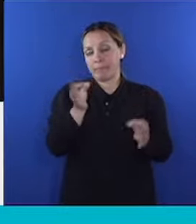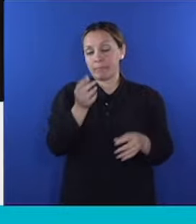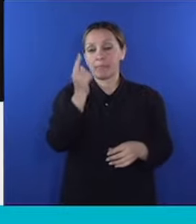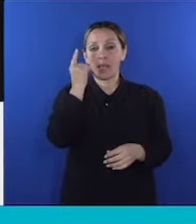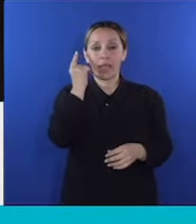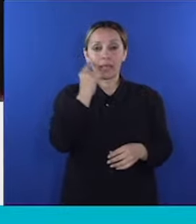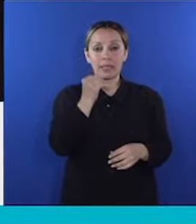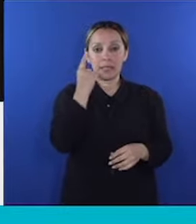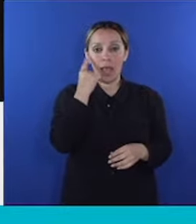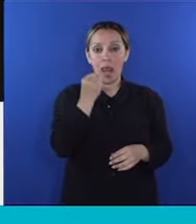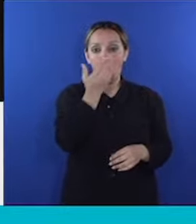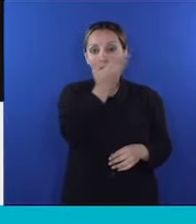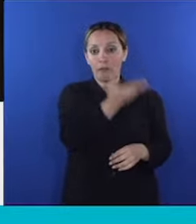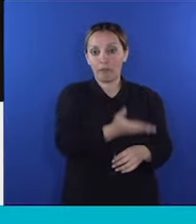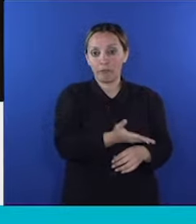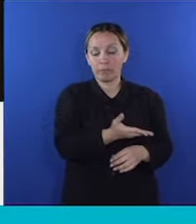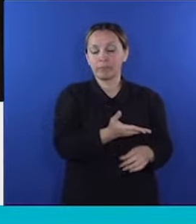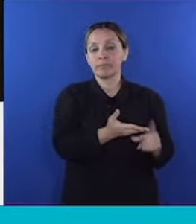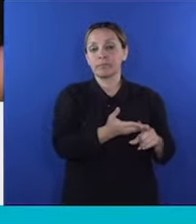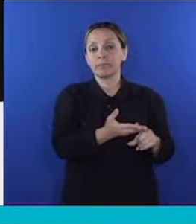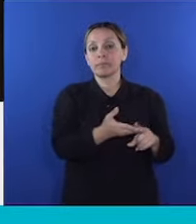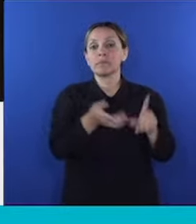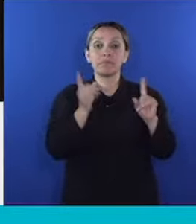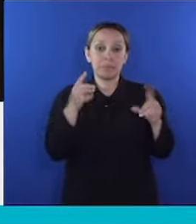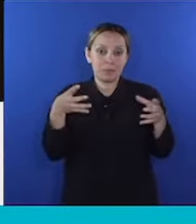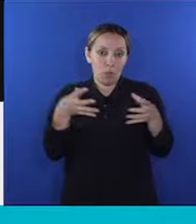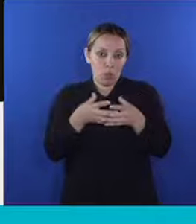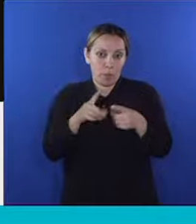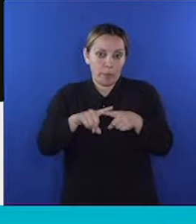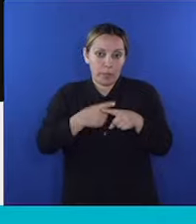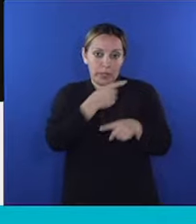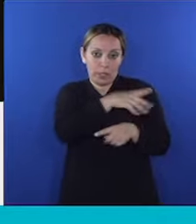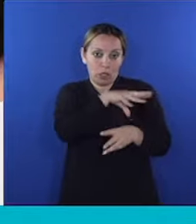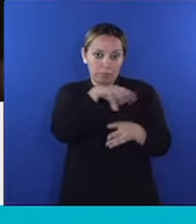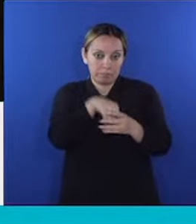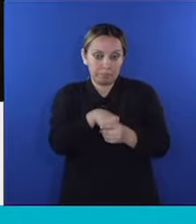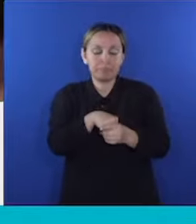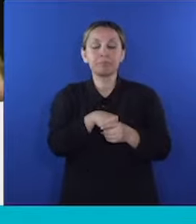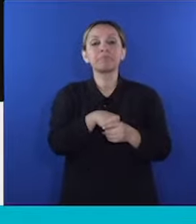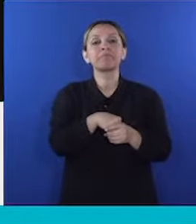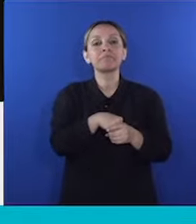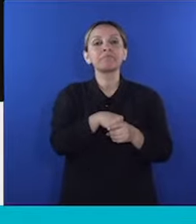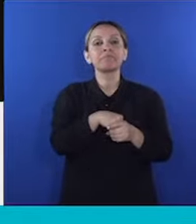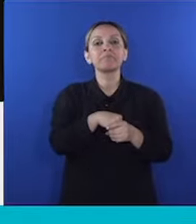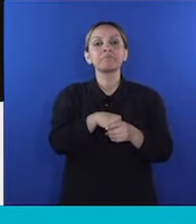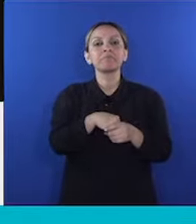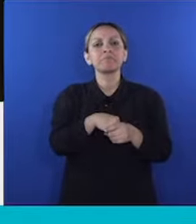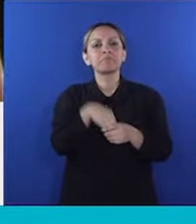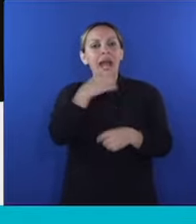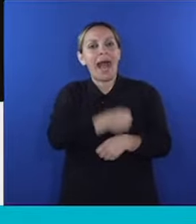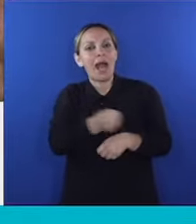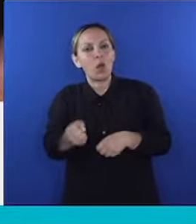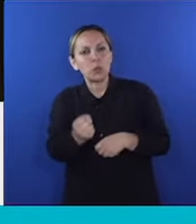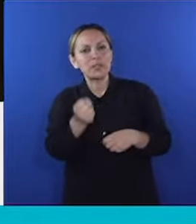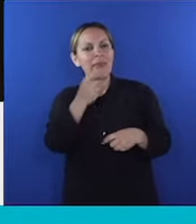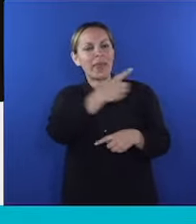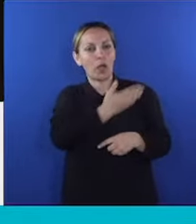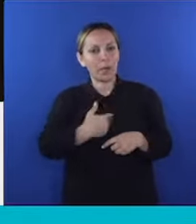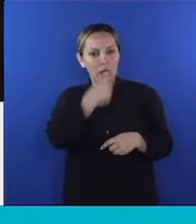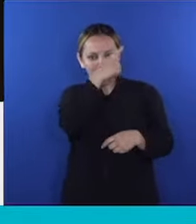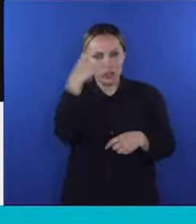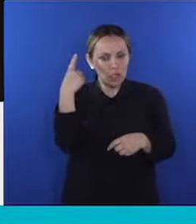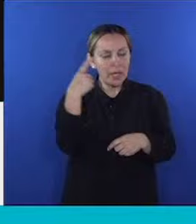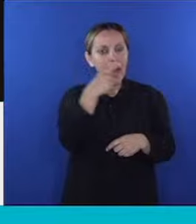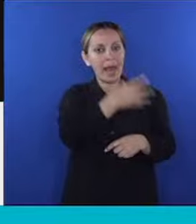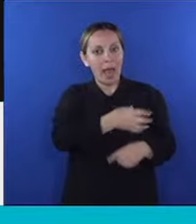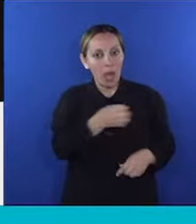que aparte sigue gobiernos anteriores de la misma fuerza política Es parte y no ha frente al ajuste del gobierno nacional avanzado en